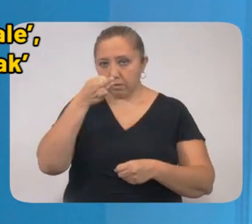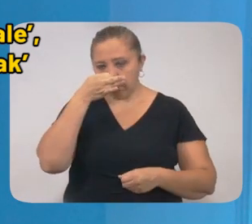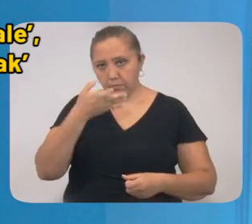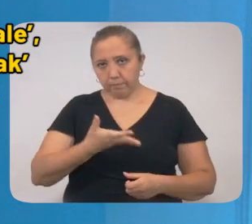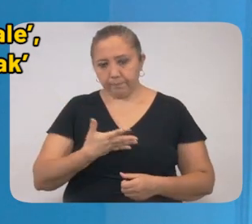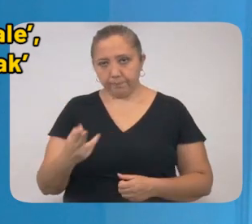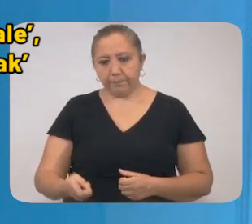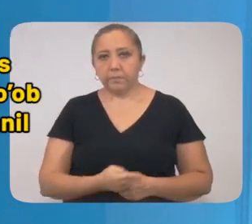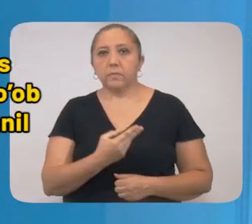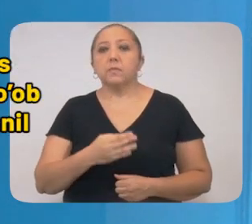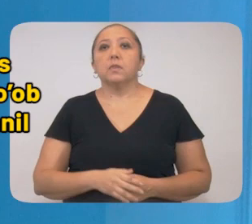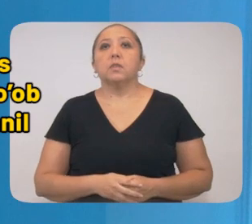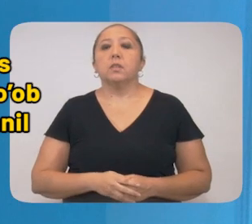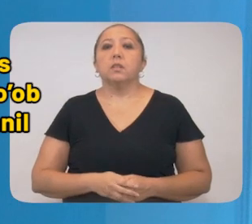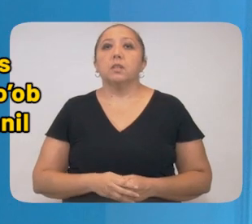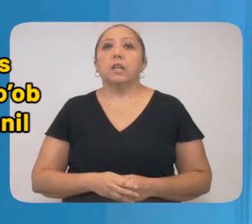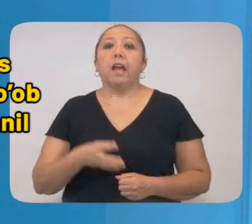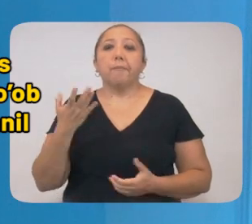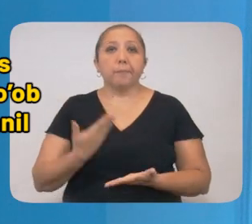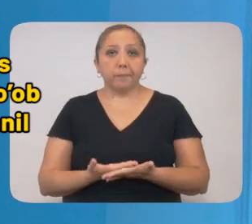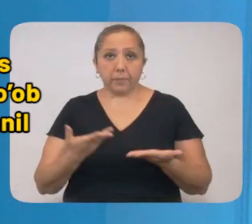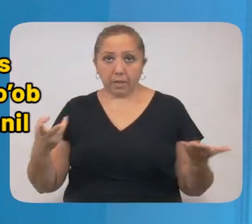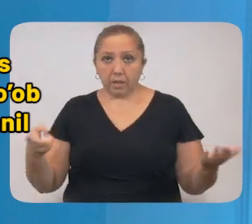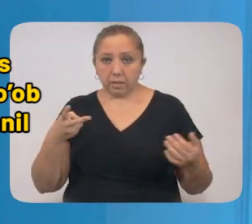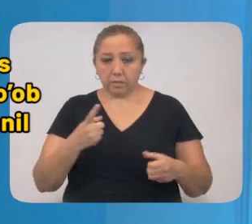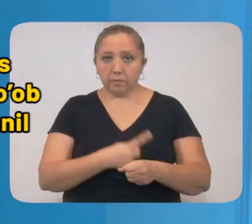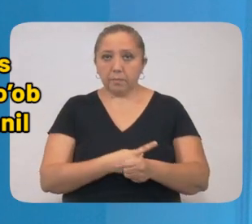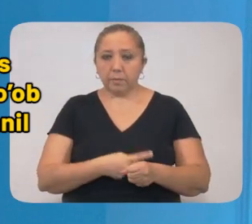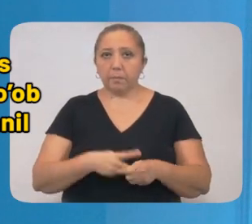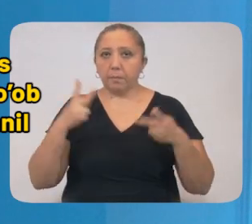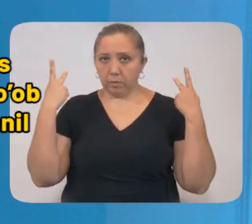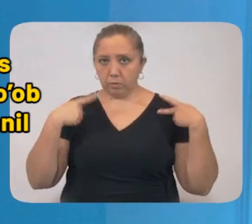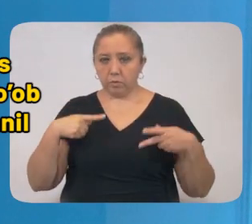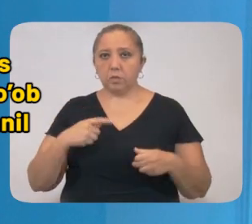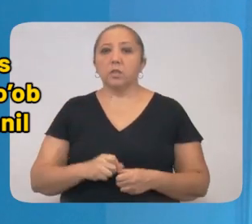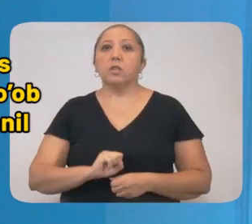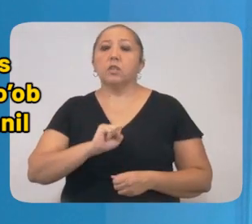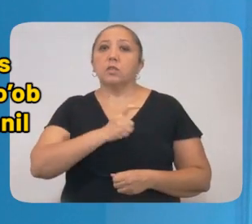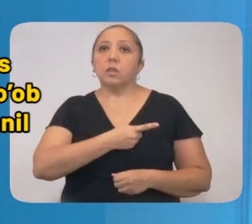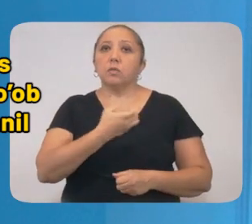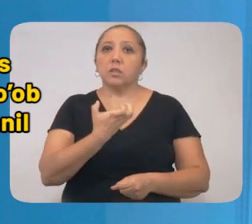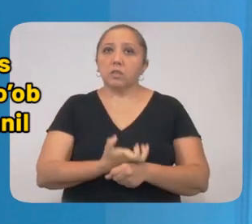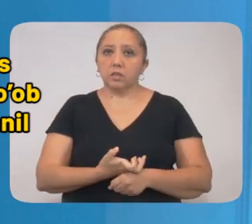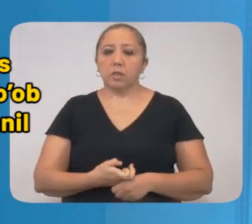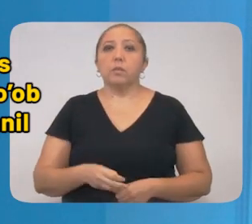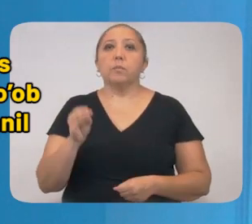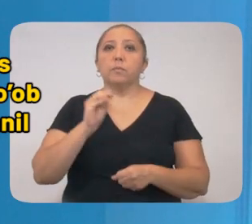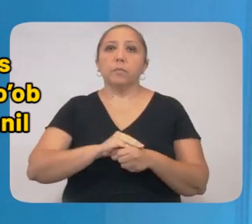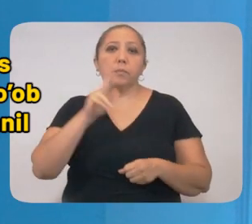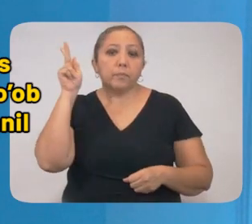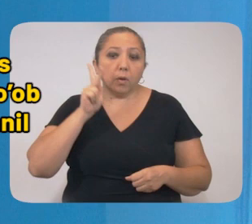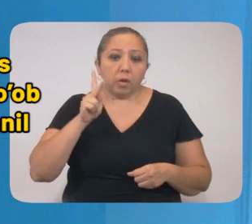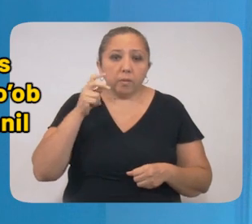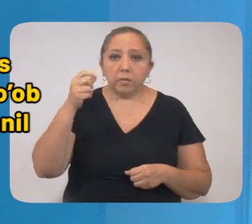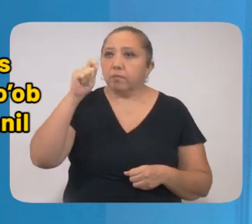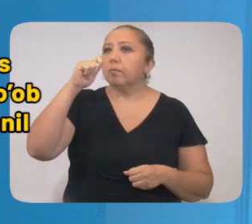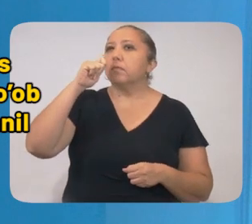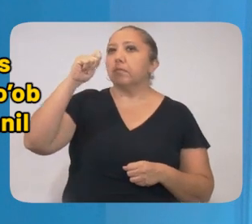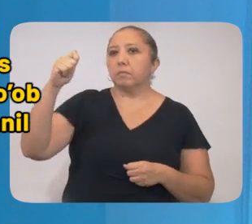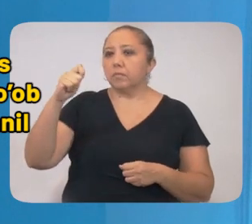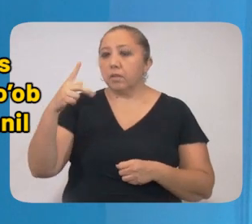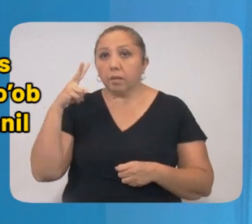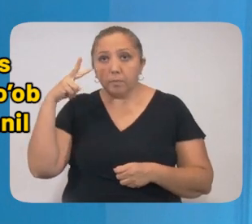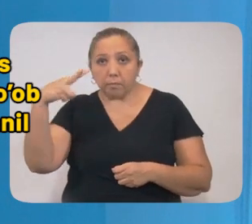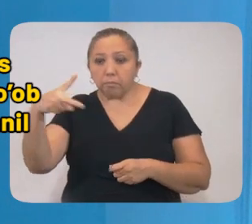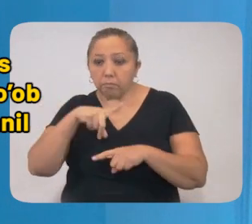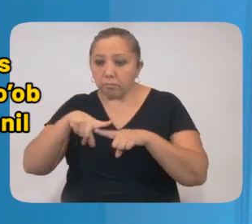más cercano. En esta fase de la epidemia, personal del sector salud estatal aplicará pruebas para detectar coronavirus en